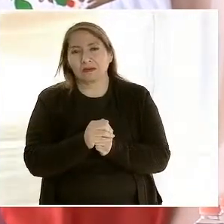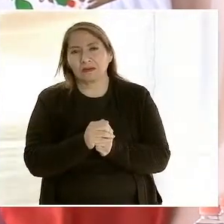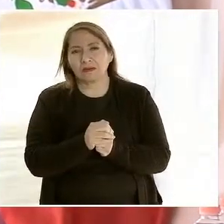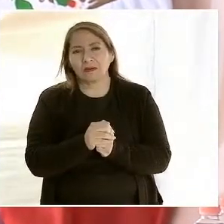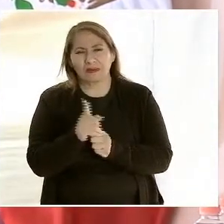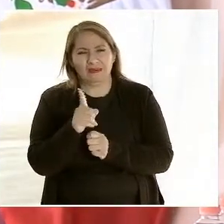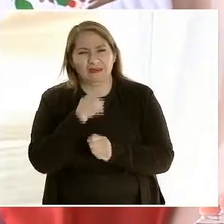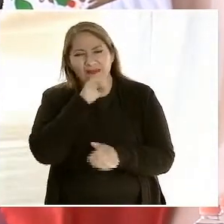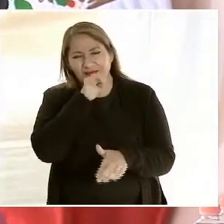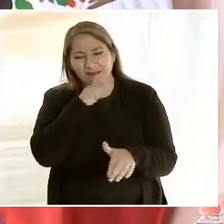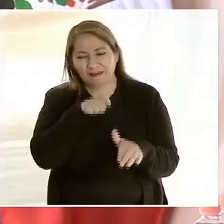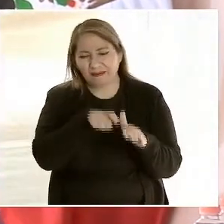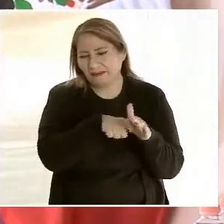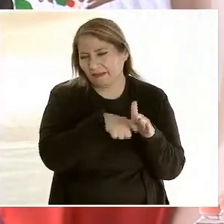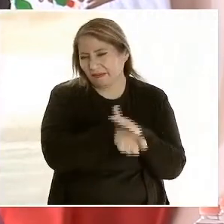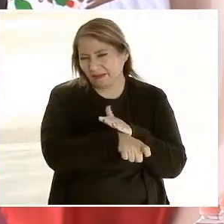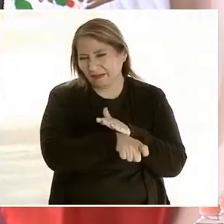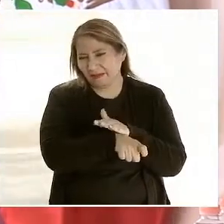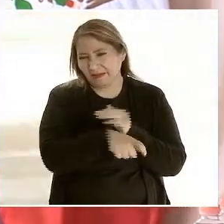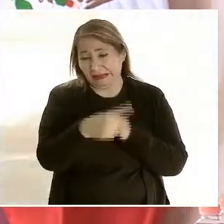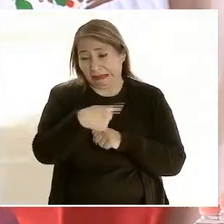sinónimo de corrupción,